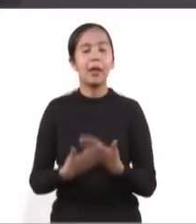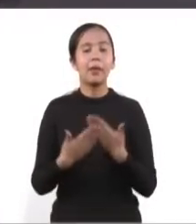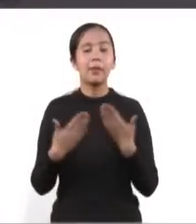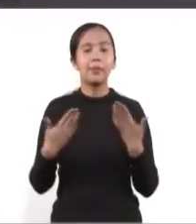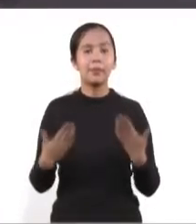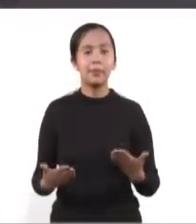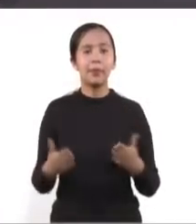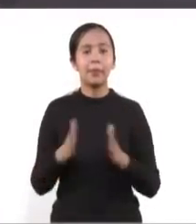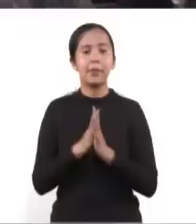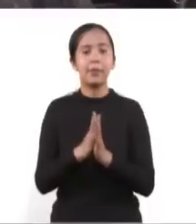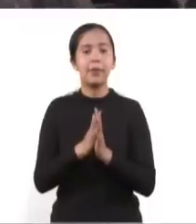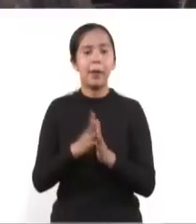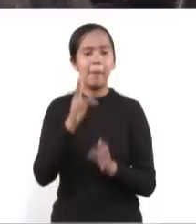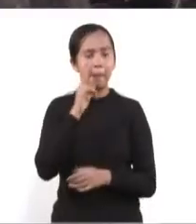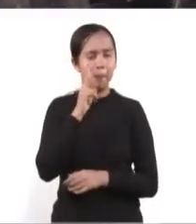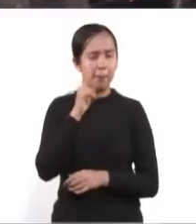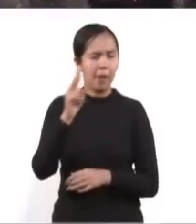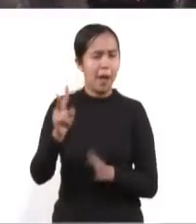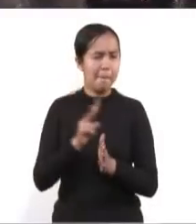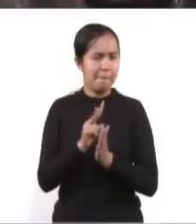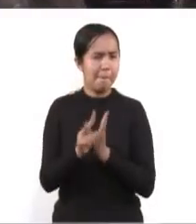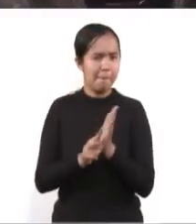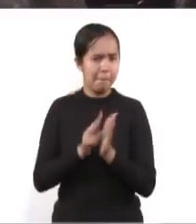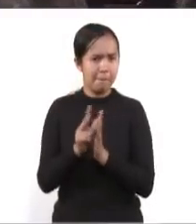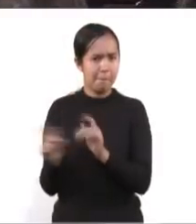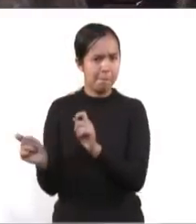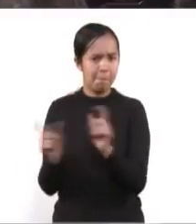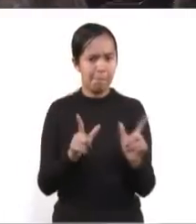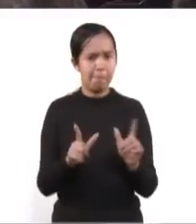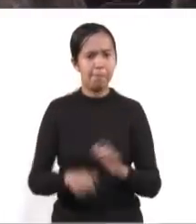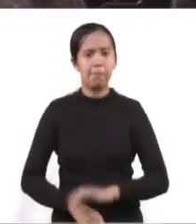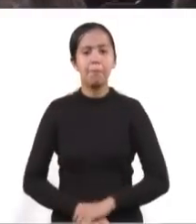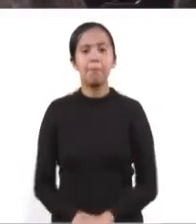Enseguida, les invitamos a observar la siguiente videoproyección.